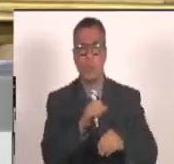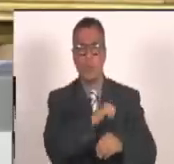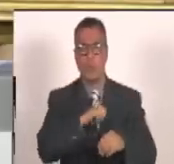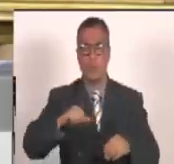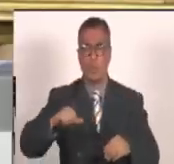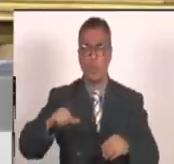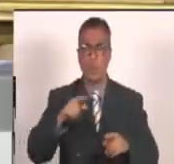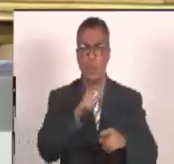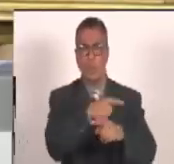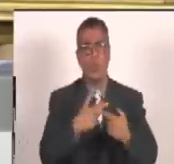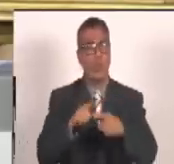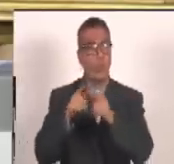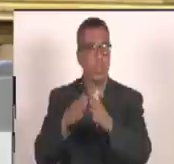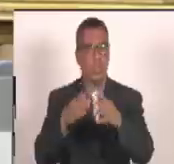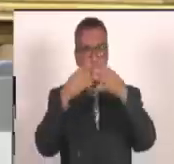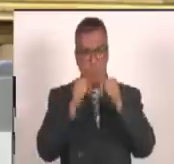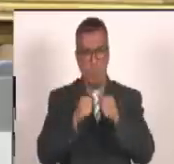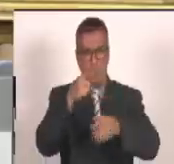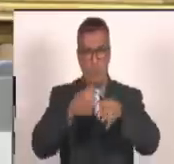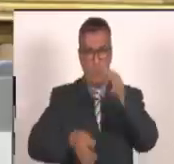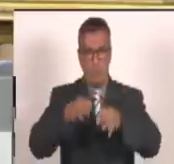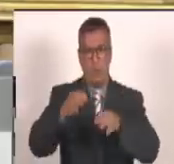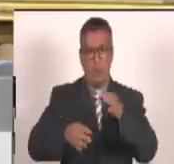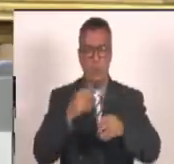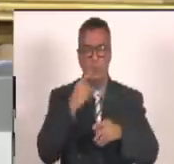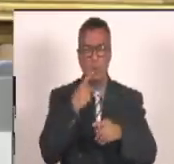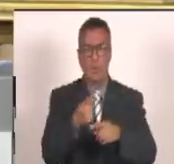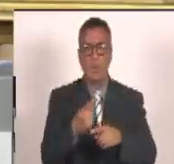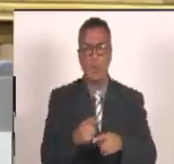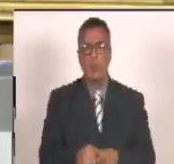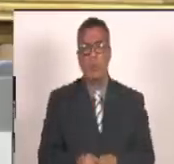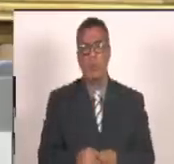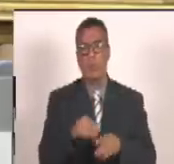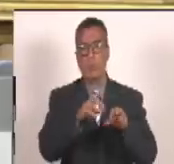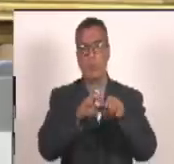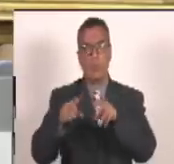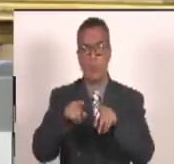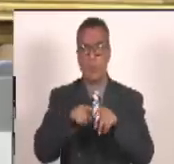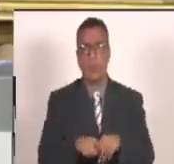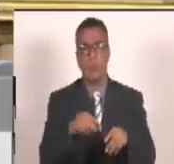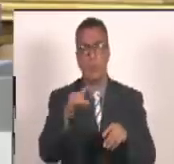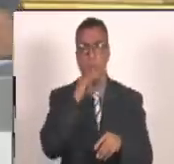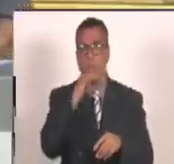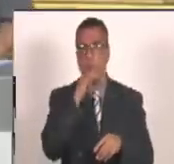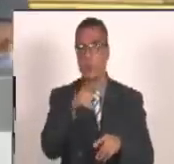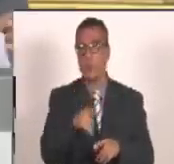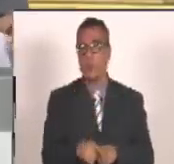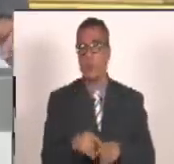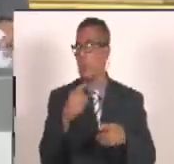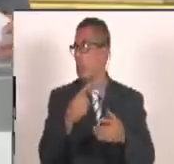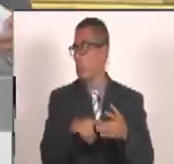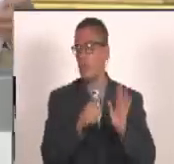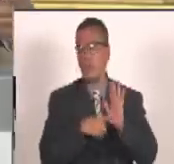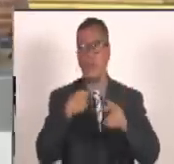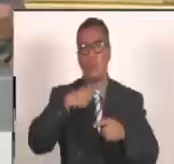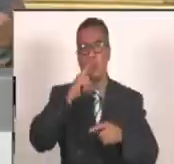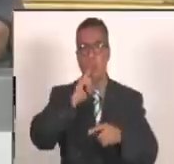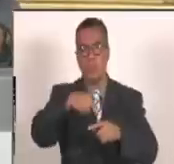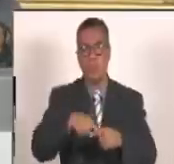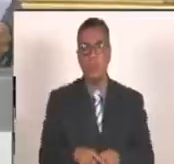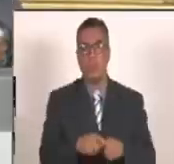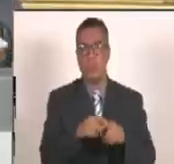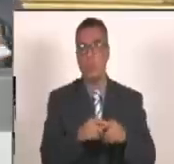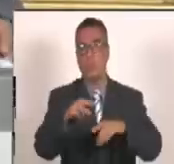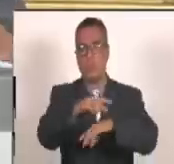Privados y Privadas de Libertad, SISGALP. Sírvase, por favor, ciudadana secretaria, informar por medio de comunicación